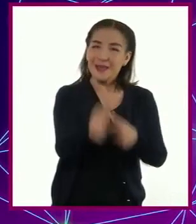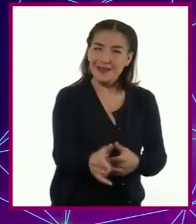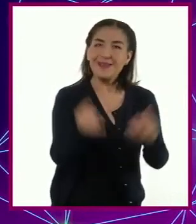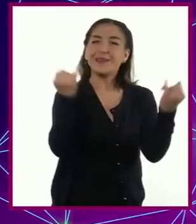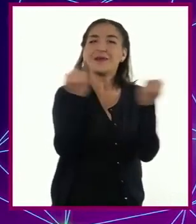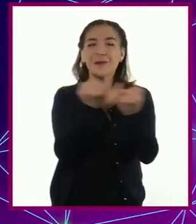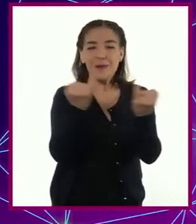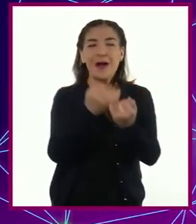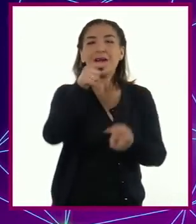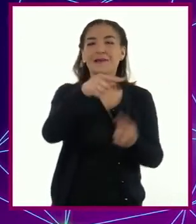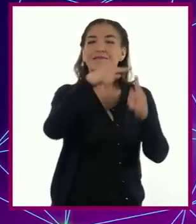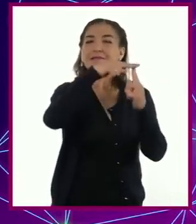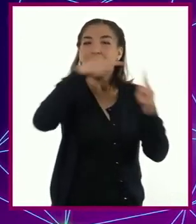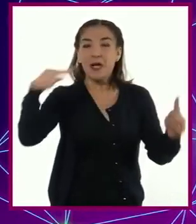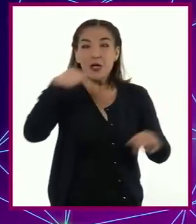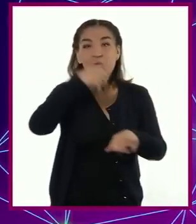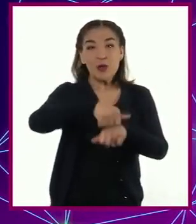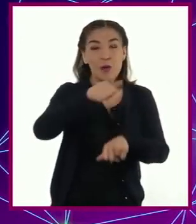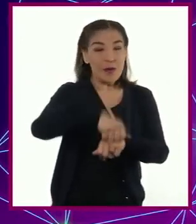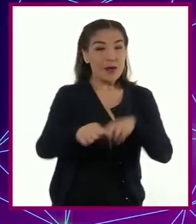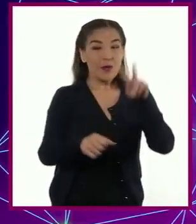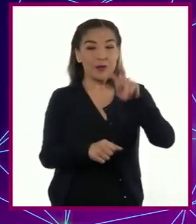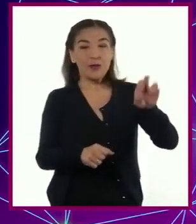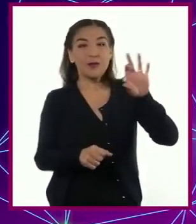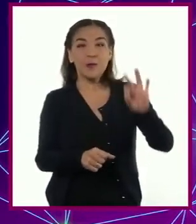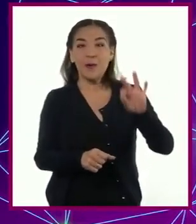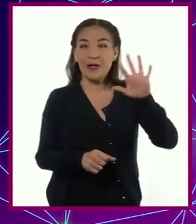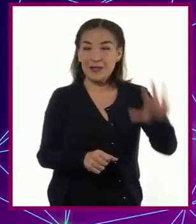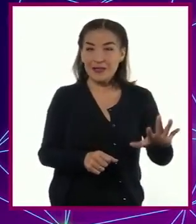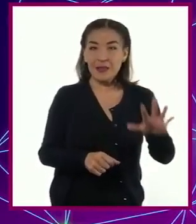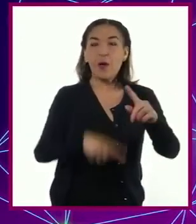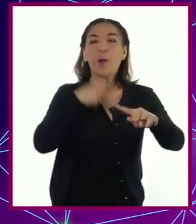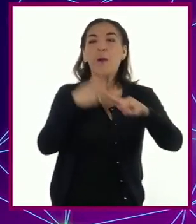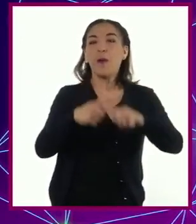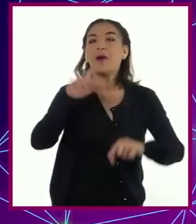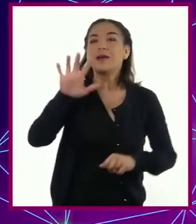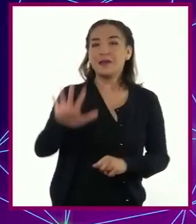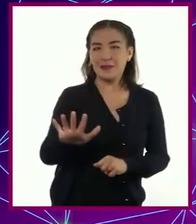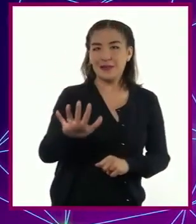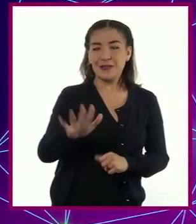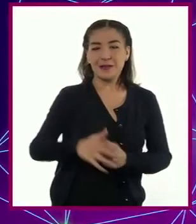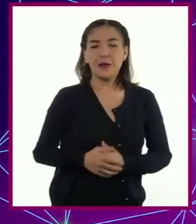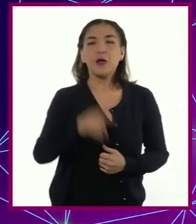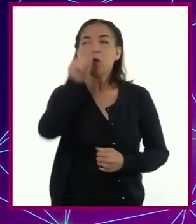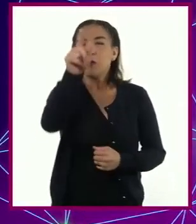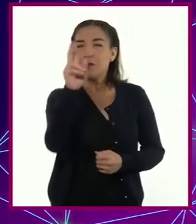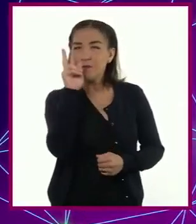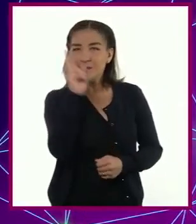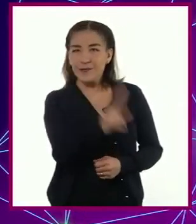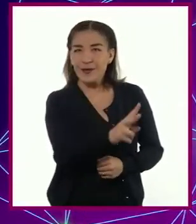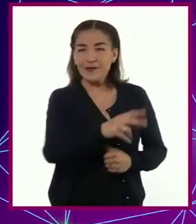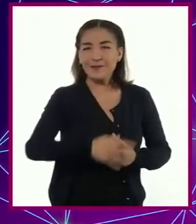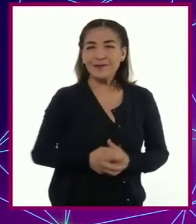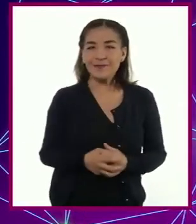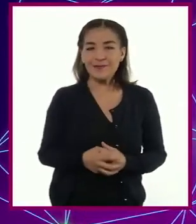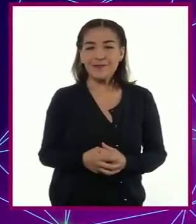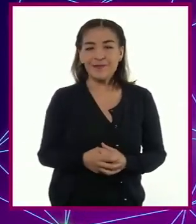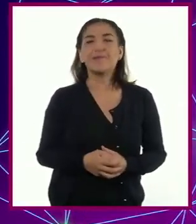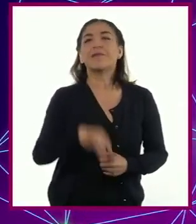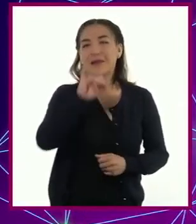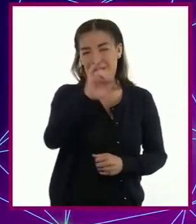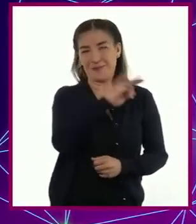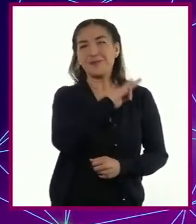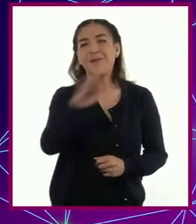continúen dividiendo el número 245 por 5 y observen que si